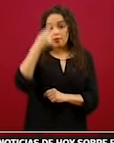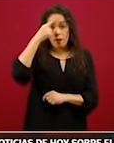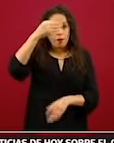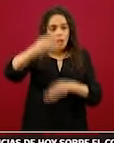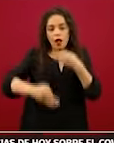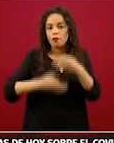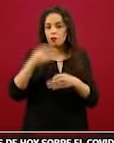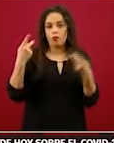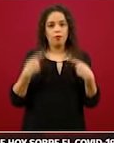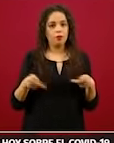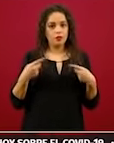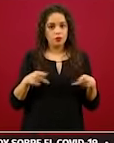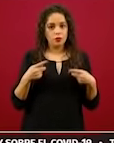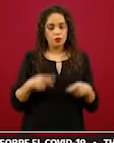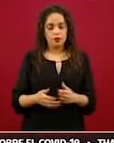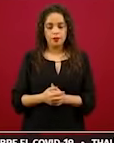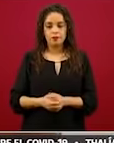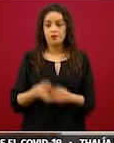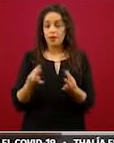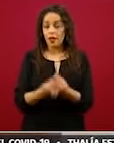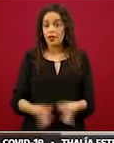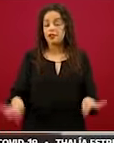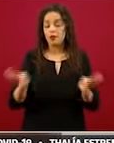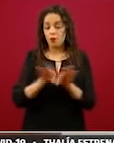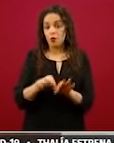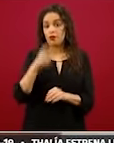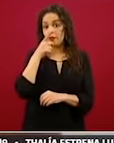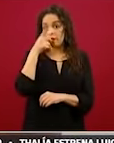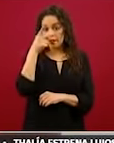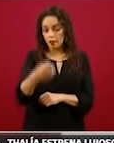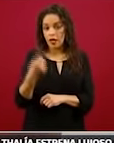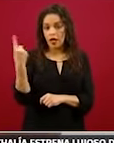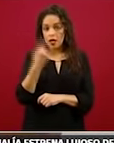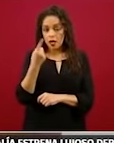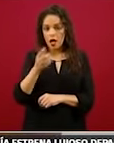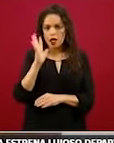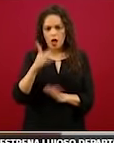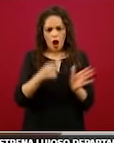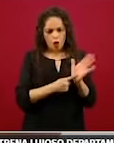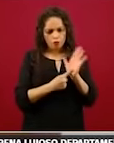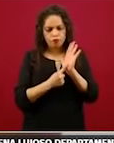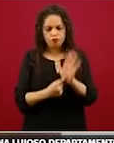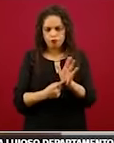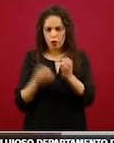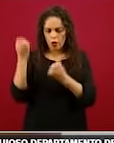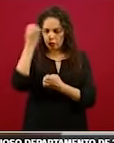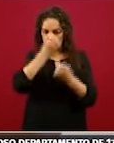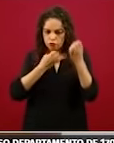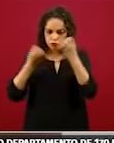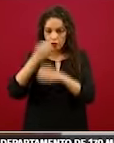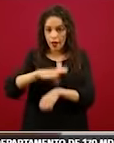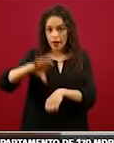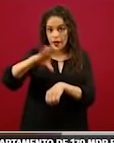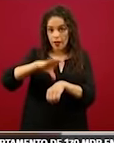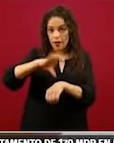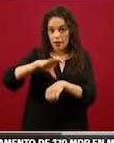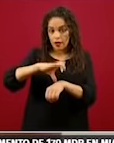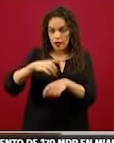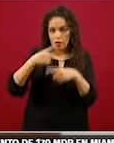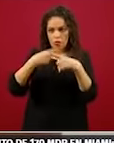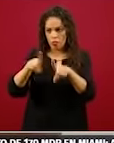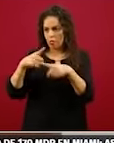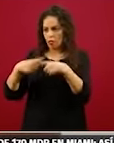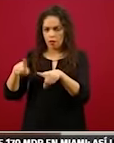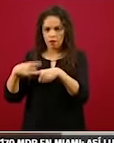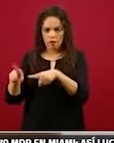Es importante señalar que existe evidencia de estudios clínicos aleatorizados en donde